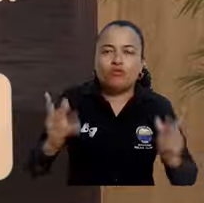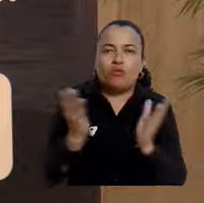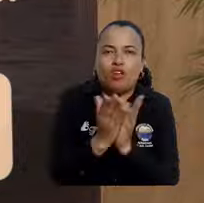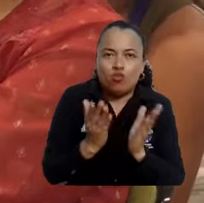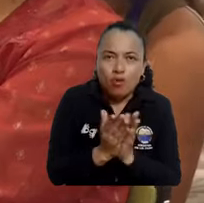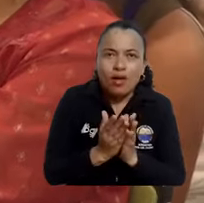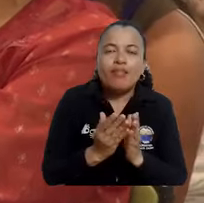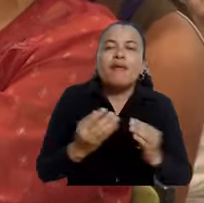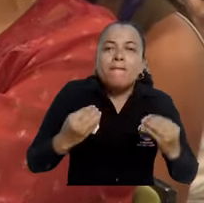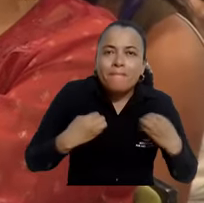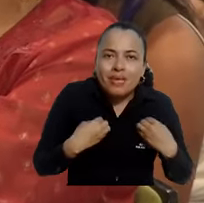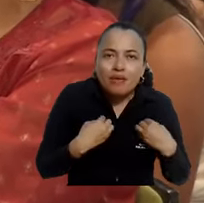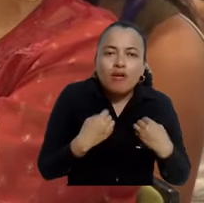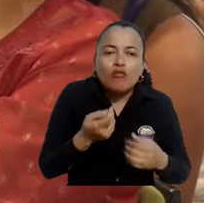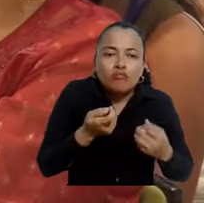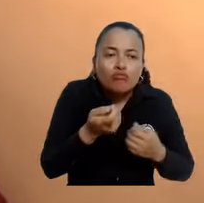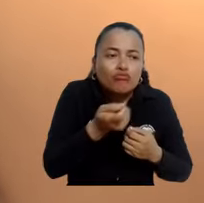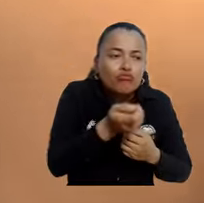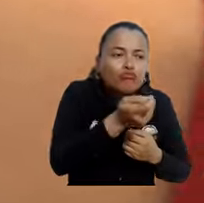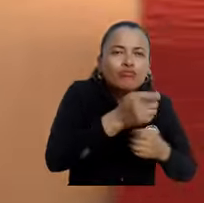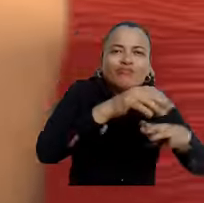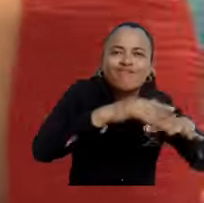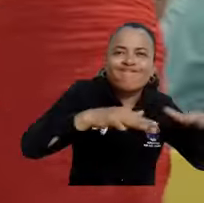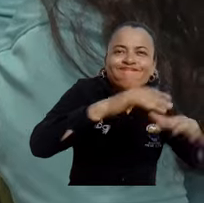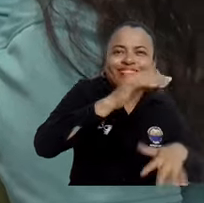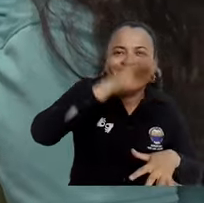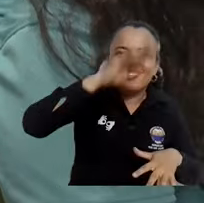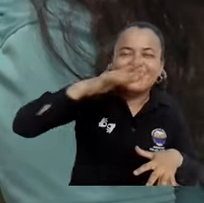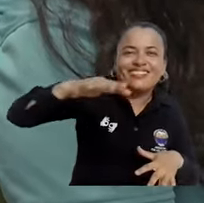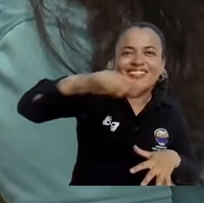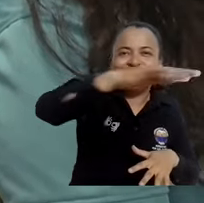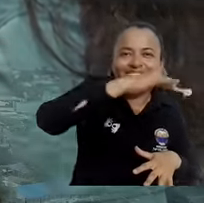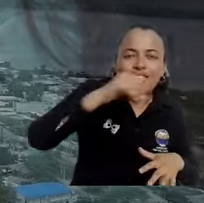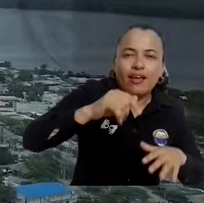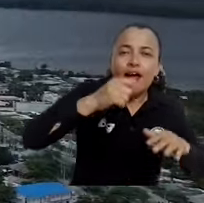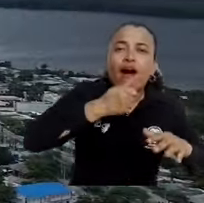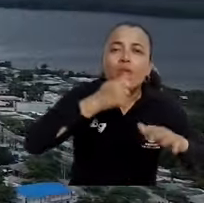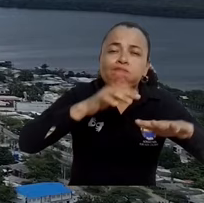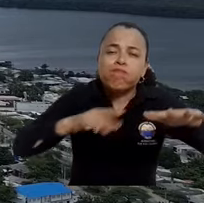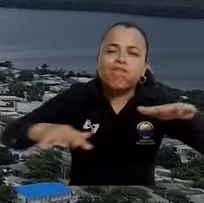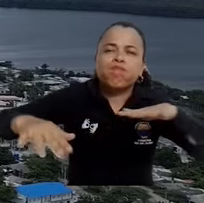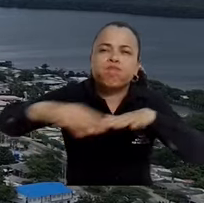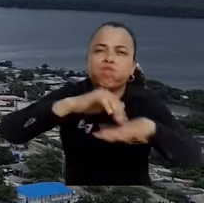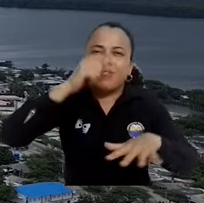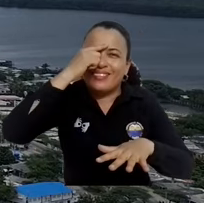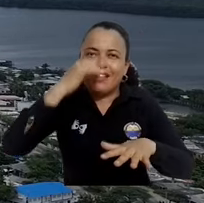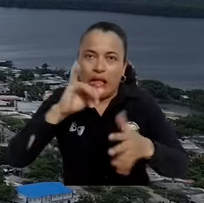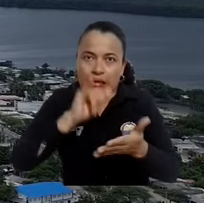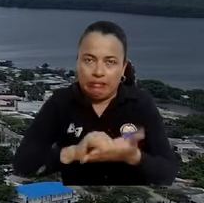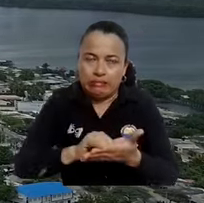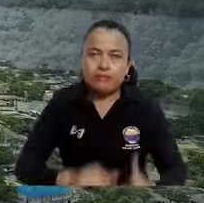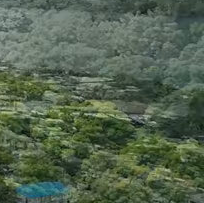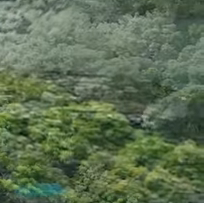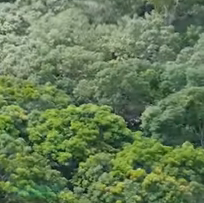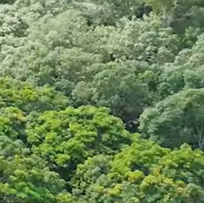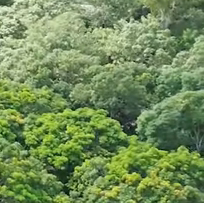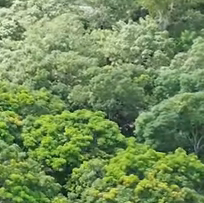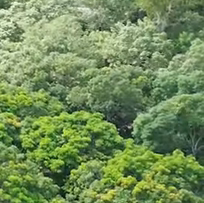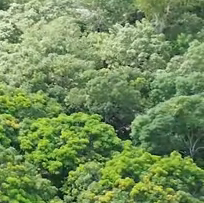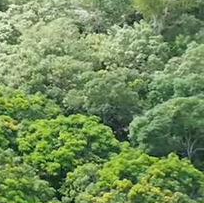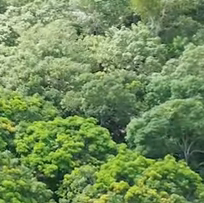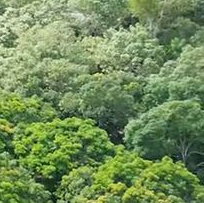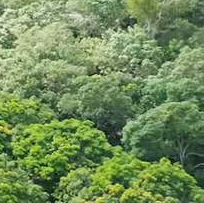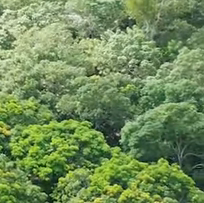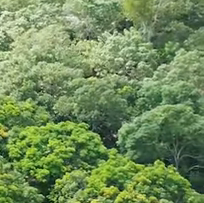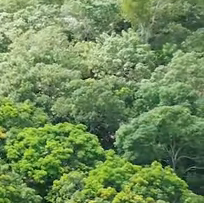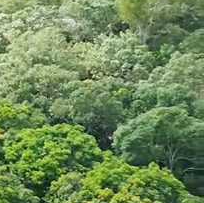tenemos estudiantes que hacen parte de los municipios aledaños a este corredor importante como lo es Siena Grande y Sierra Nevada de